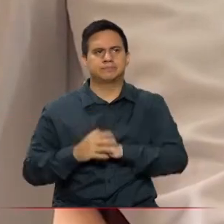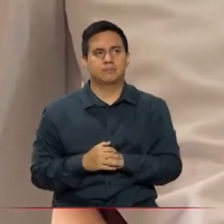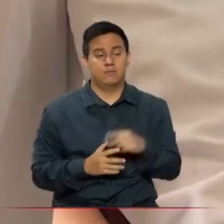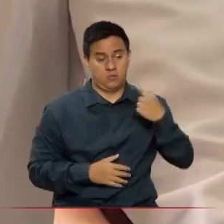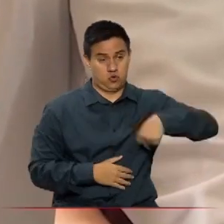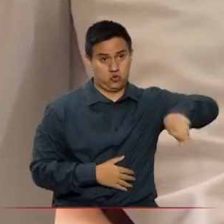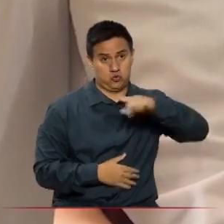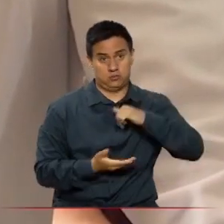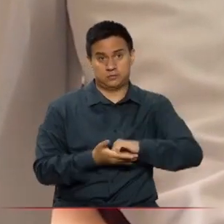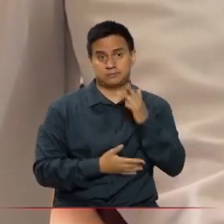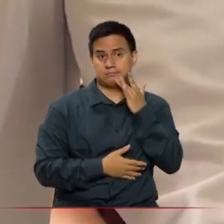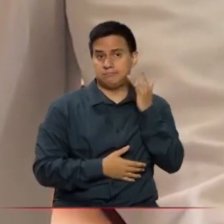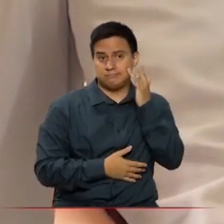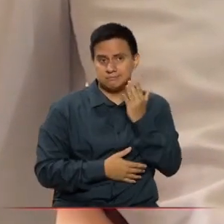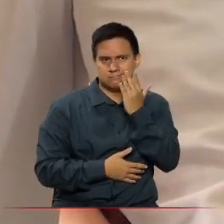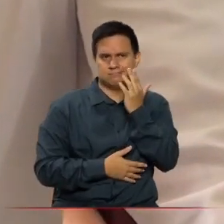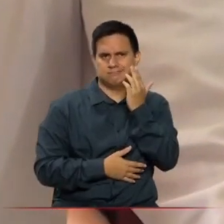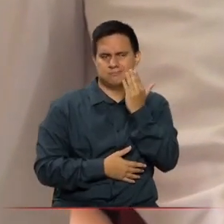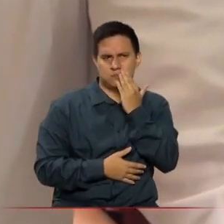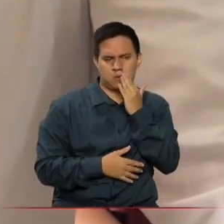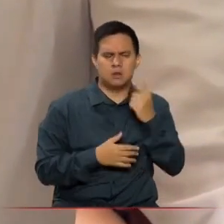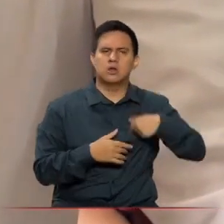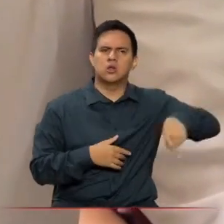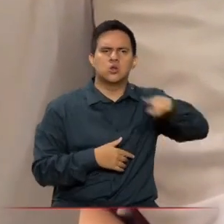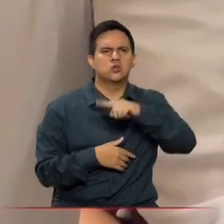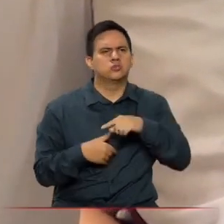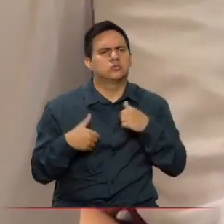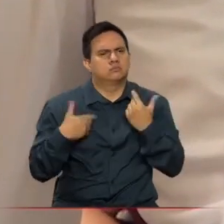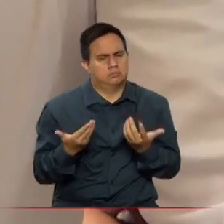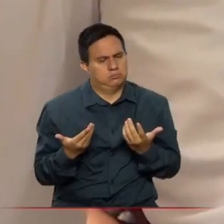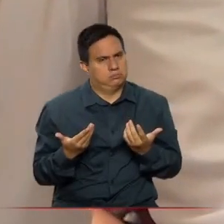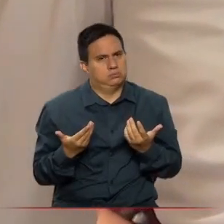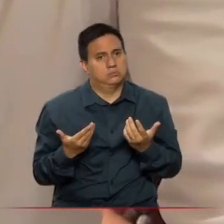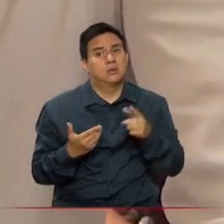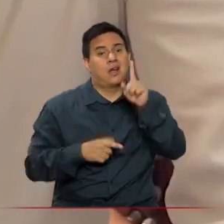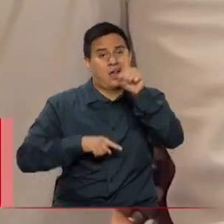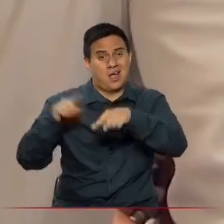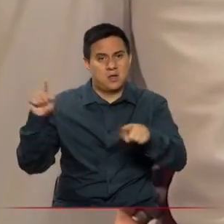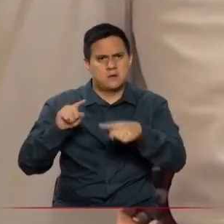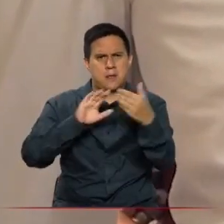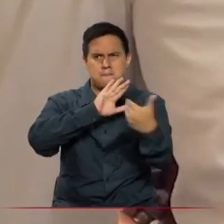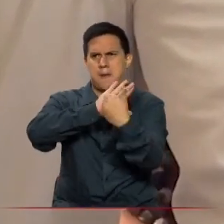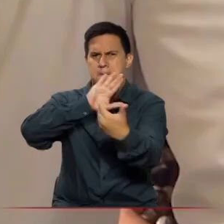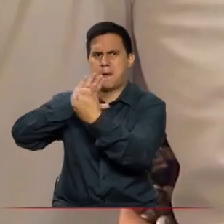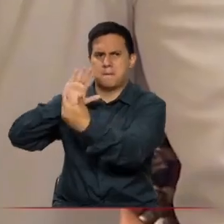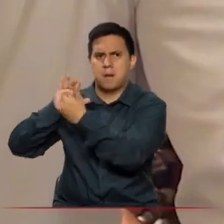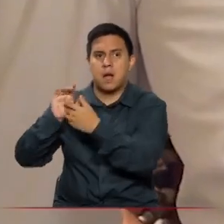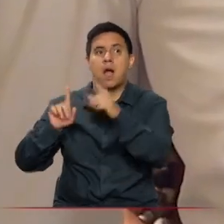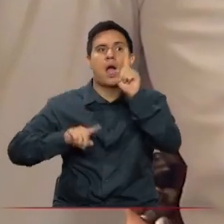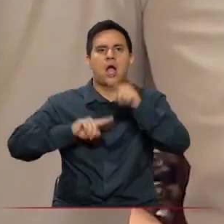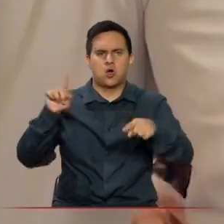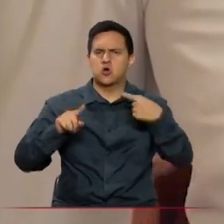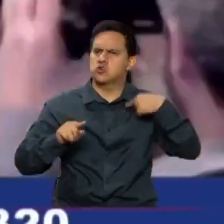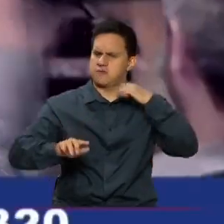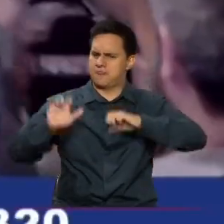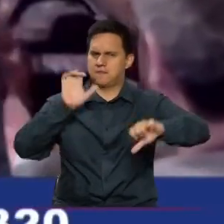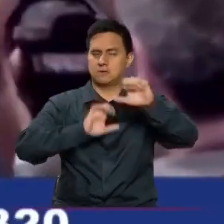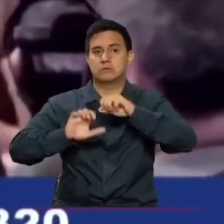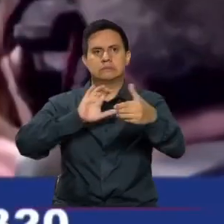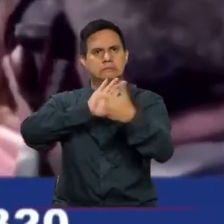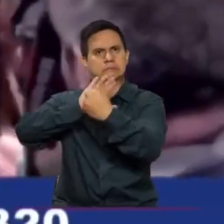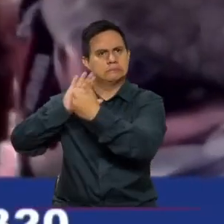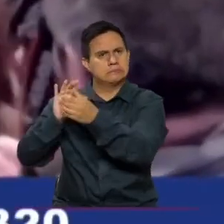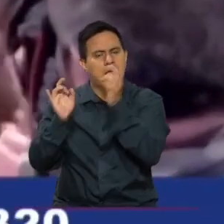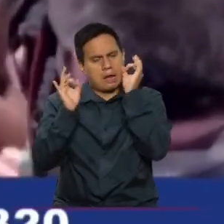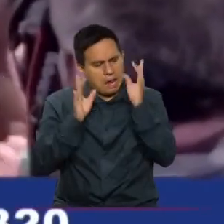autogobierno, donde nosotros hemos cuidado, hemos mantenido, donde nos han amenazado a la muerte a los defensores y defensoras. Paz con